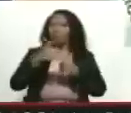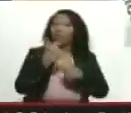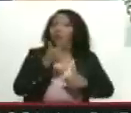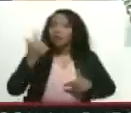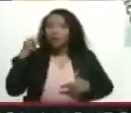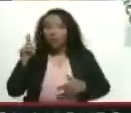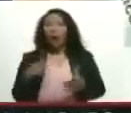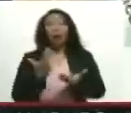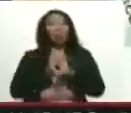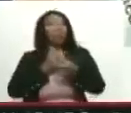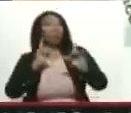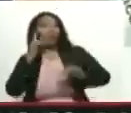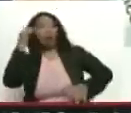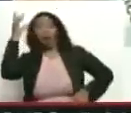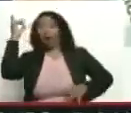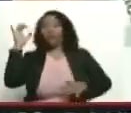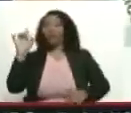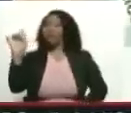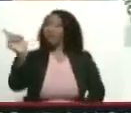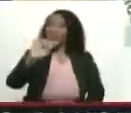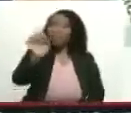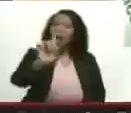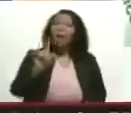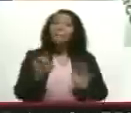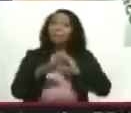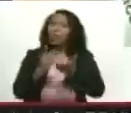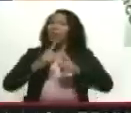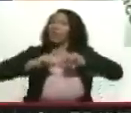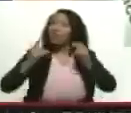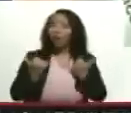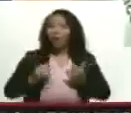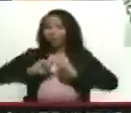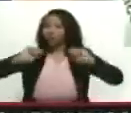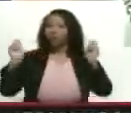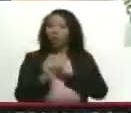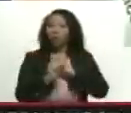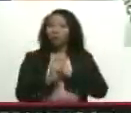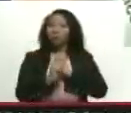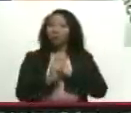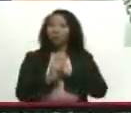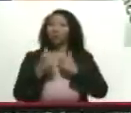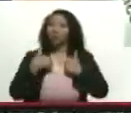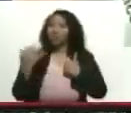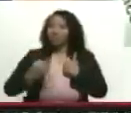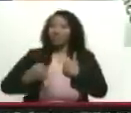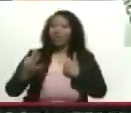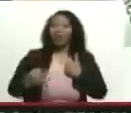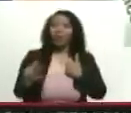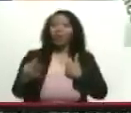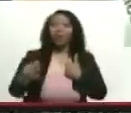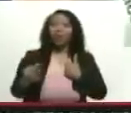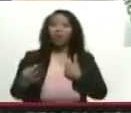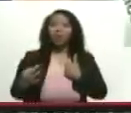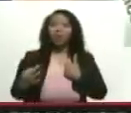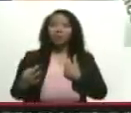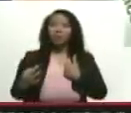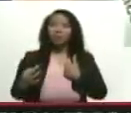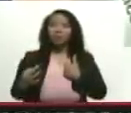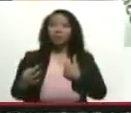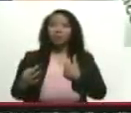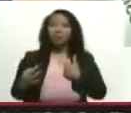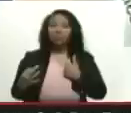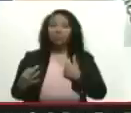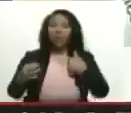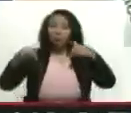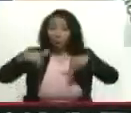son demócratas. No, el mundo cambió y yo estoy seguro que quienes hoy